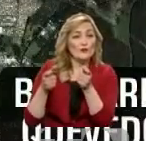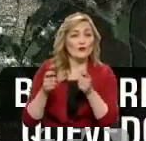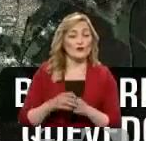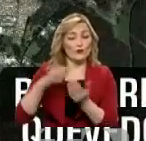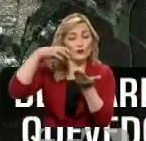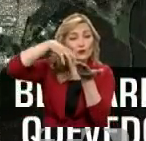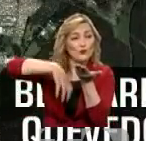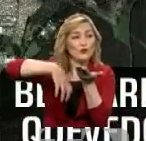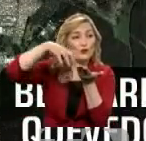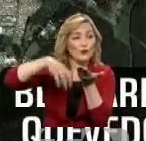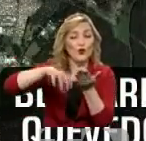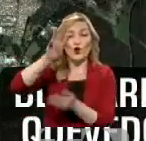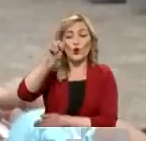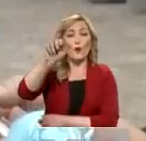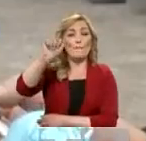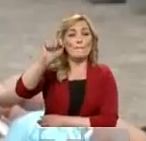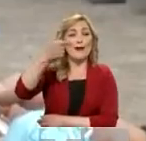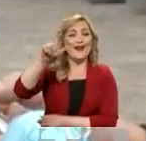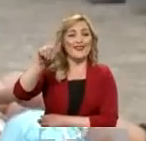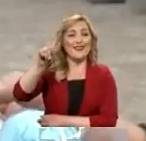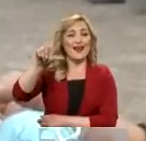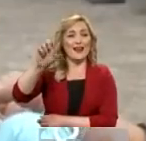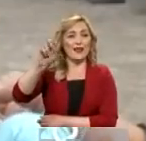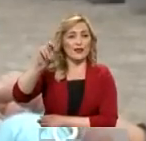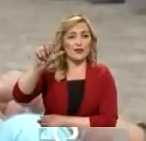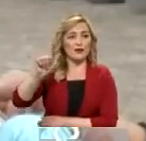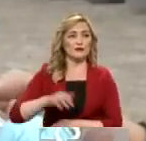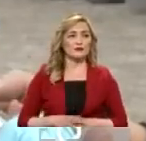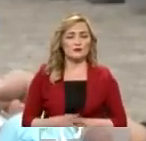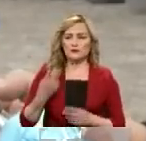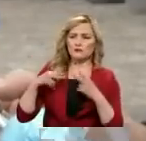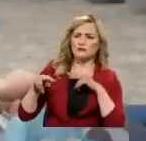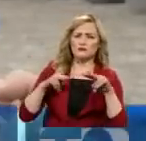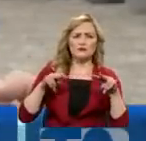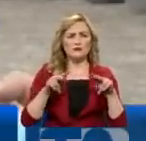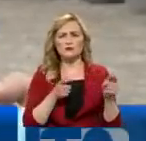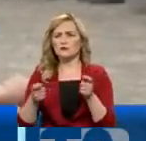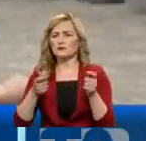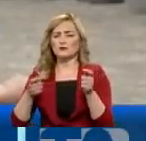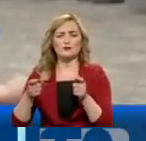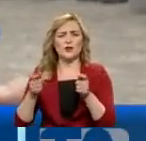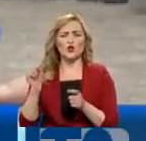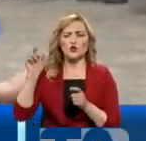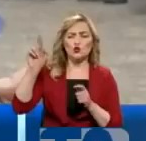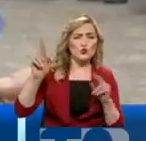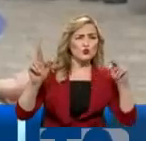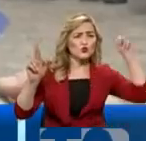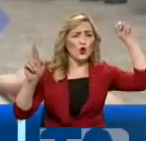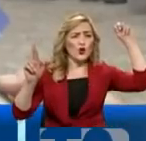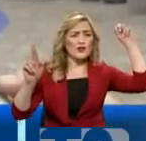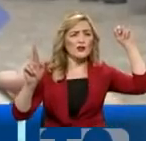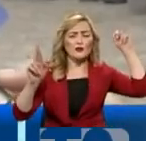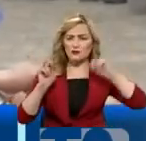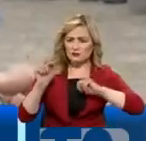en la parroquia de la Magdalena. Algo que nos estamos encontrando bastante en tanto el extremo sur como el extremo norte de la